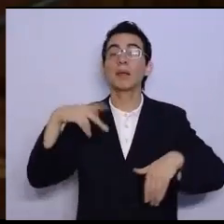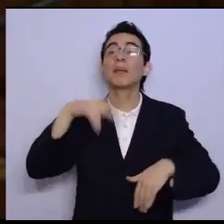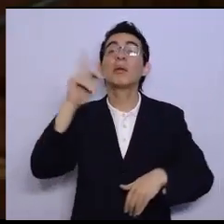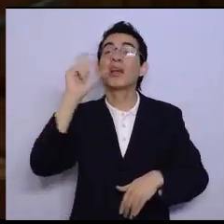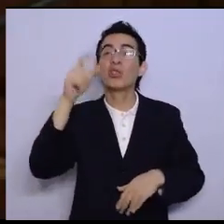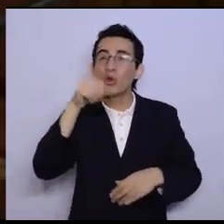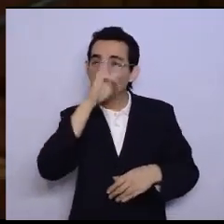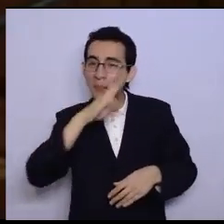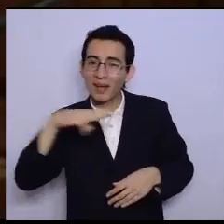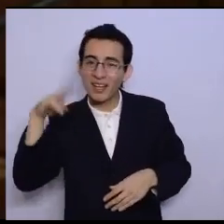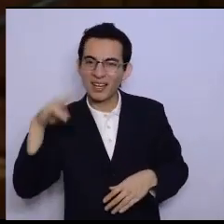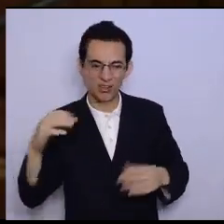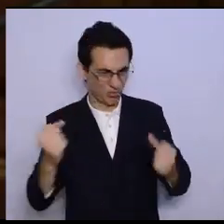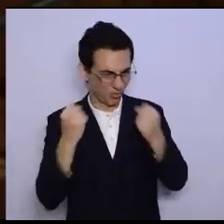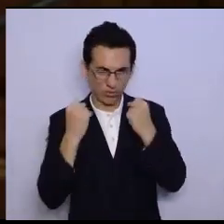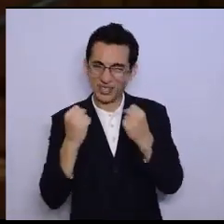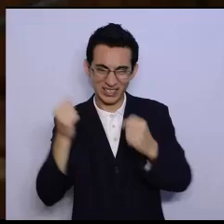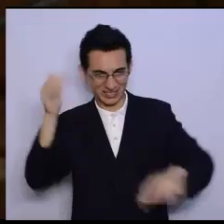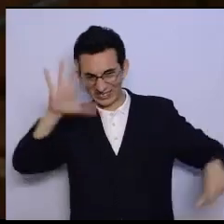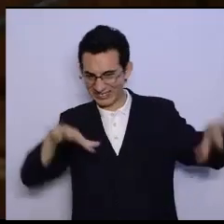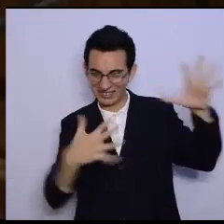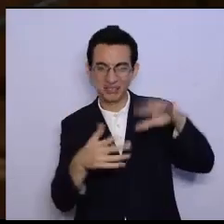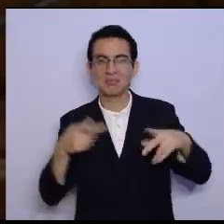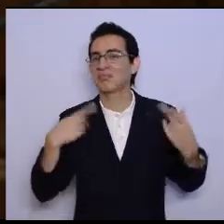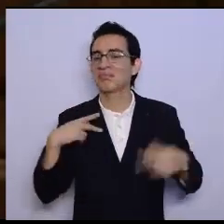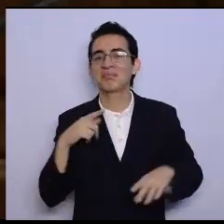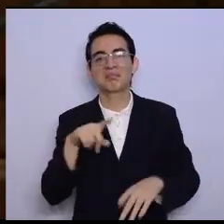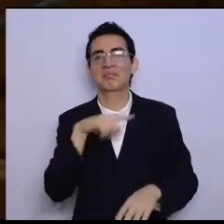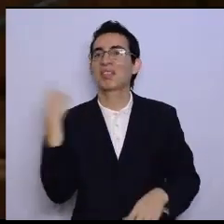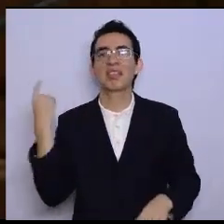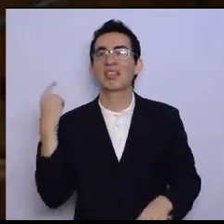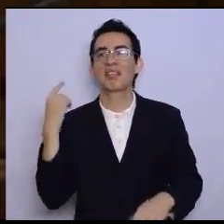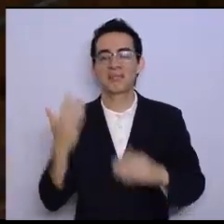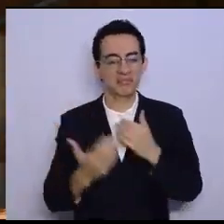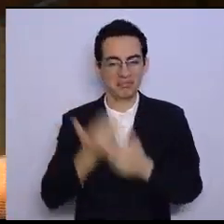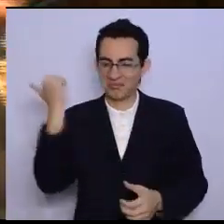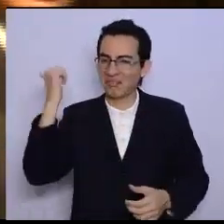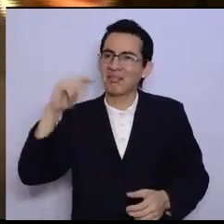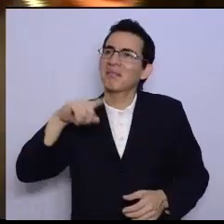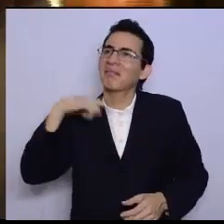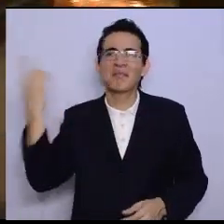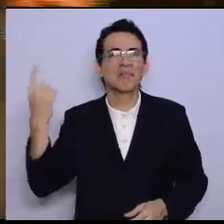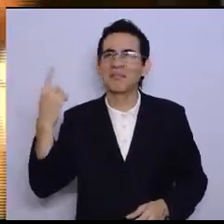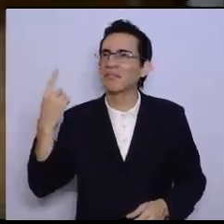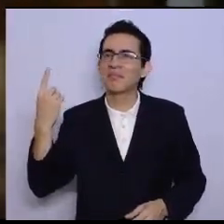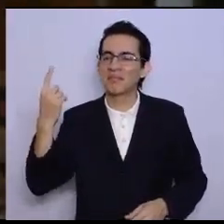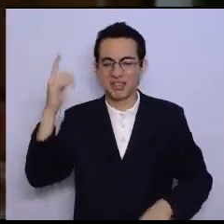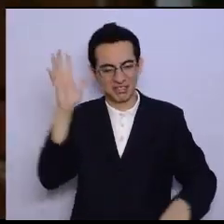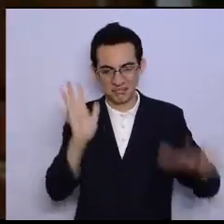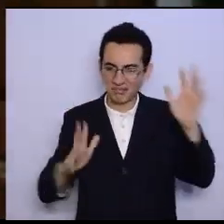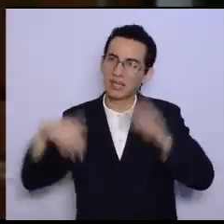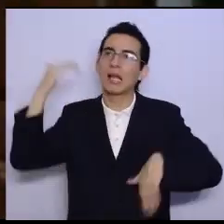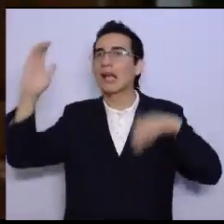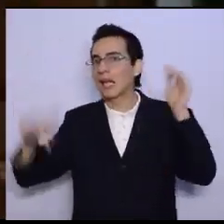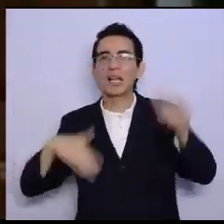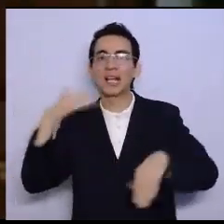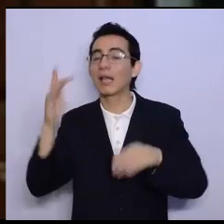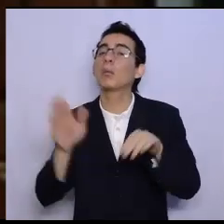qué hizo Jesús? Lo agarró de la mano y lo levantó. Y volvieron los dos a la barca, o sea, volvió a caminar.